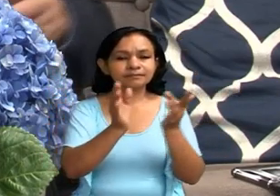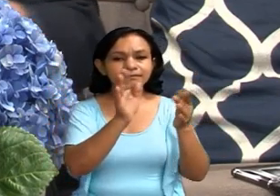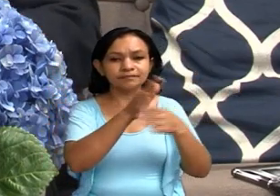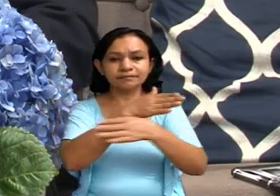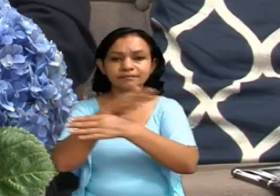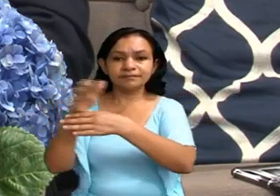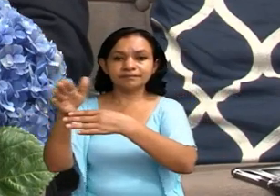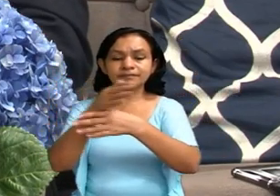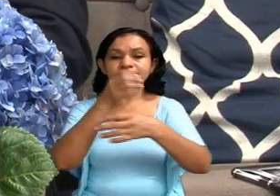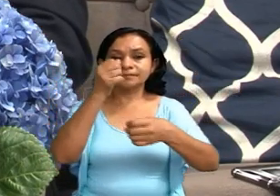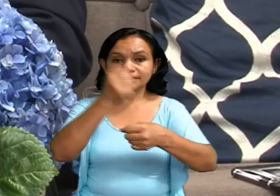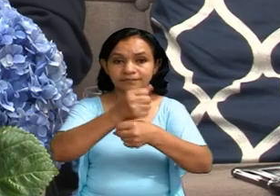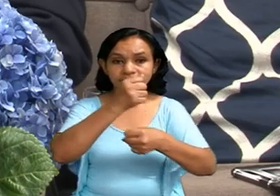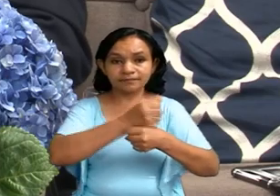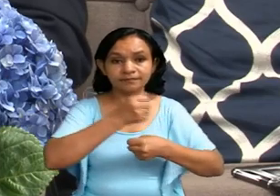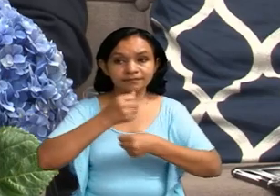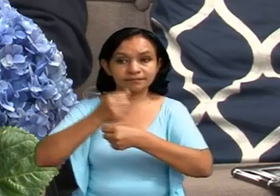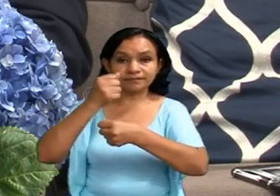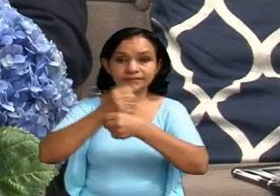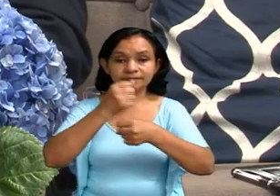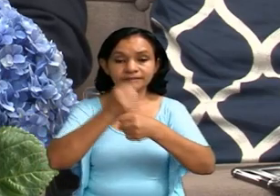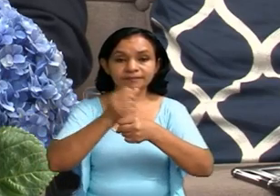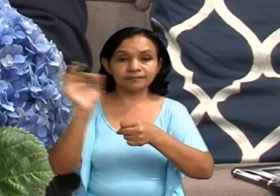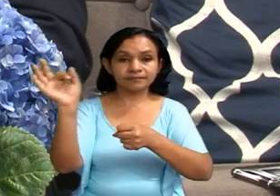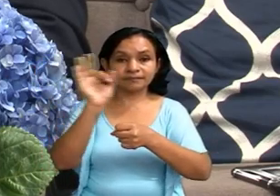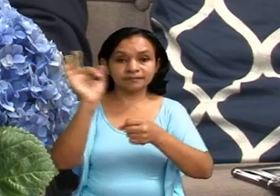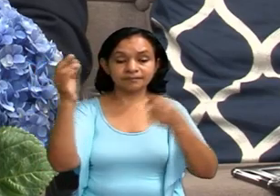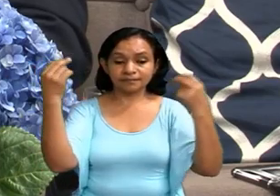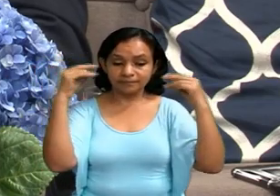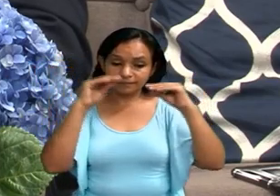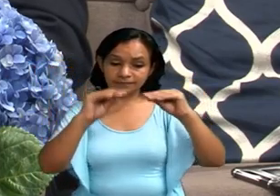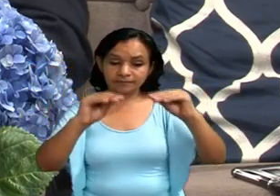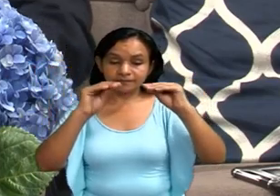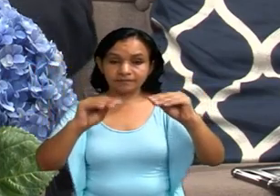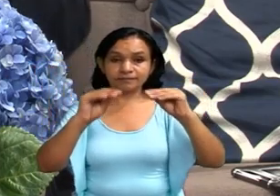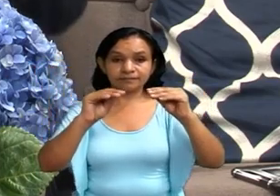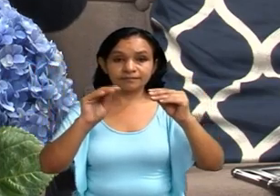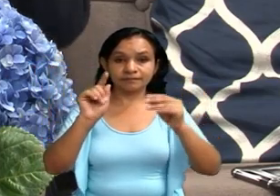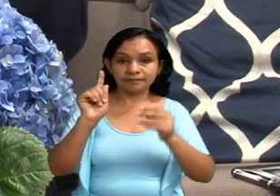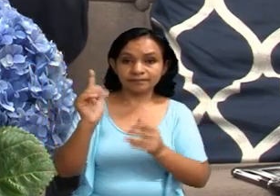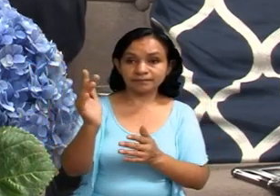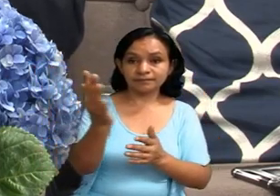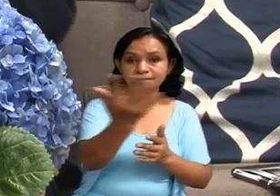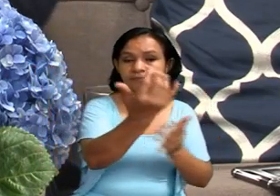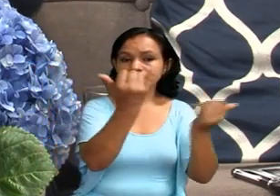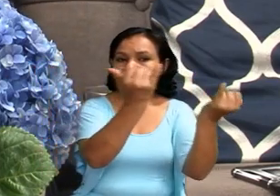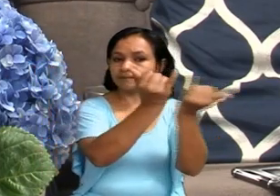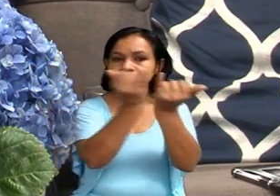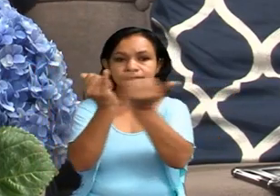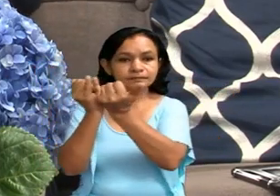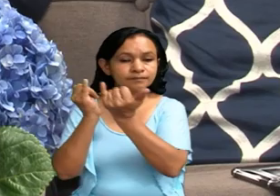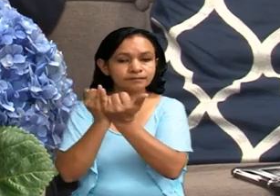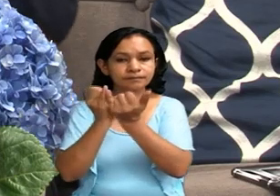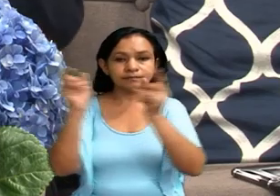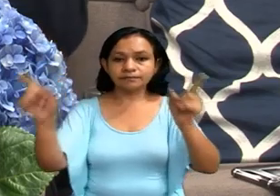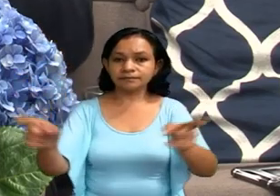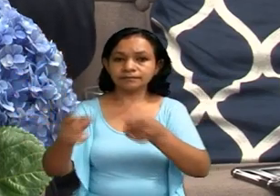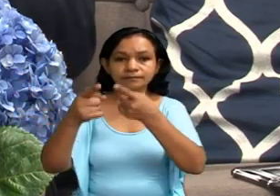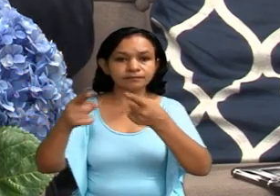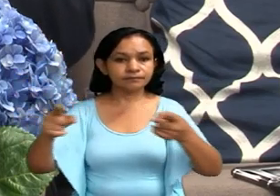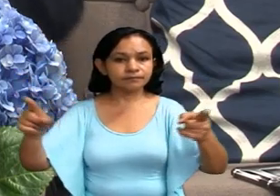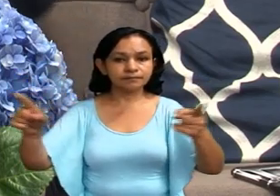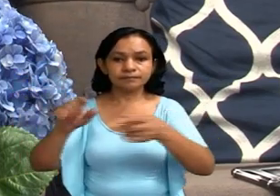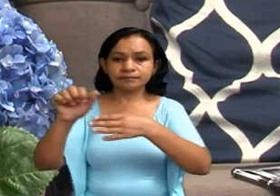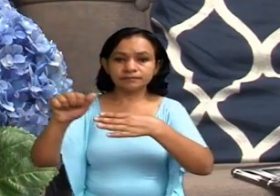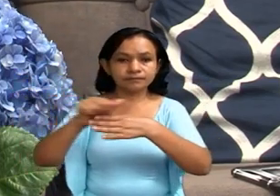todo eso estamos trabajando e implementando metodologías para que todo sea muy unificado. O sea, todas las orquestas